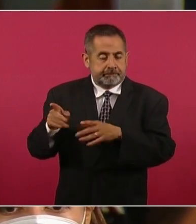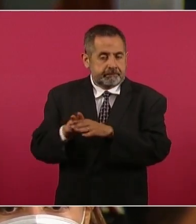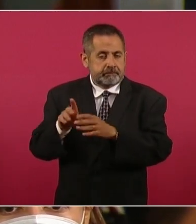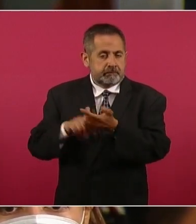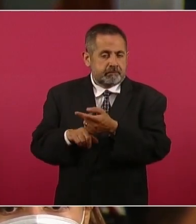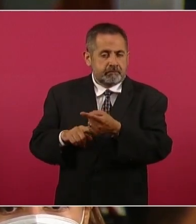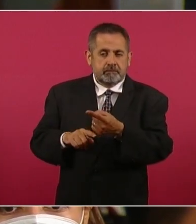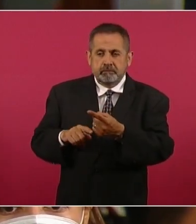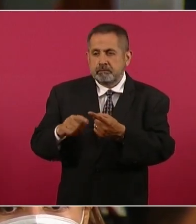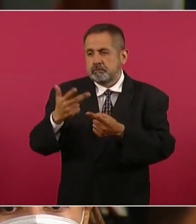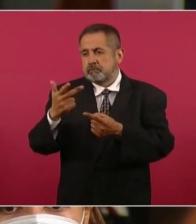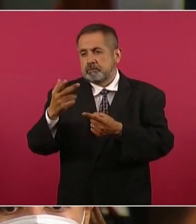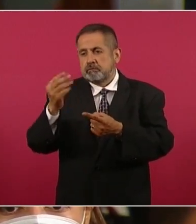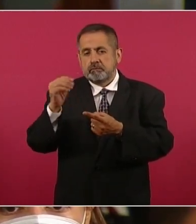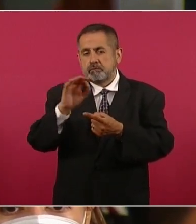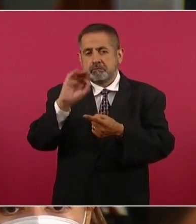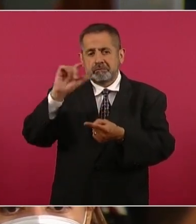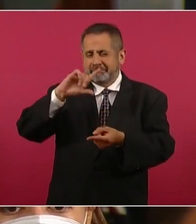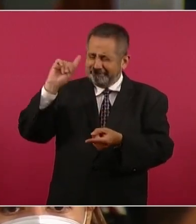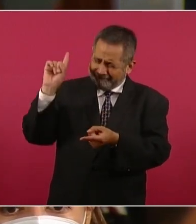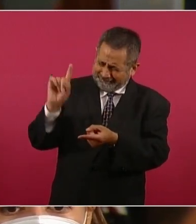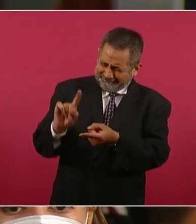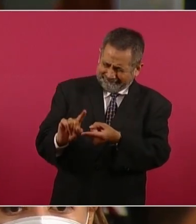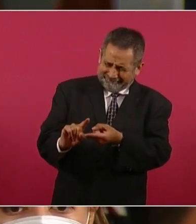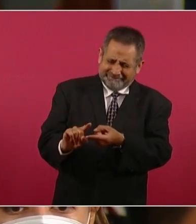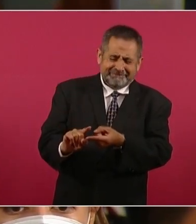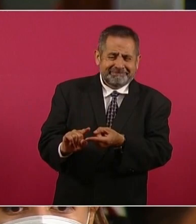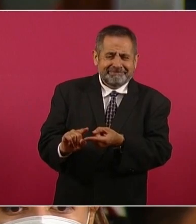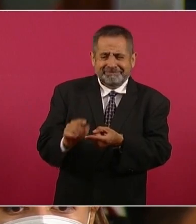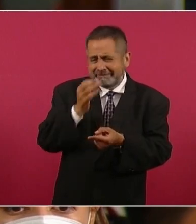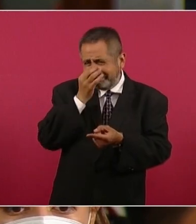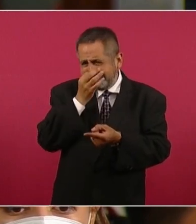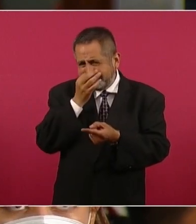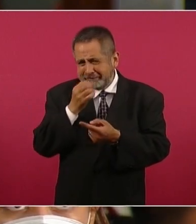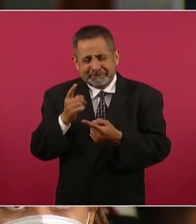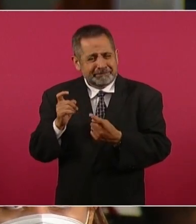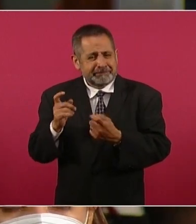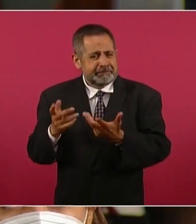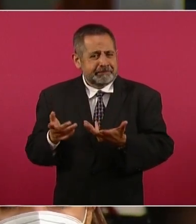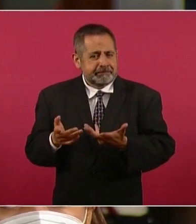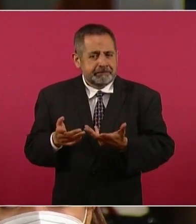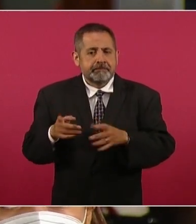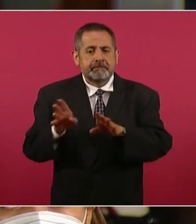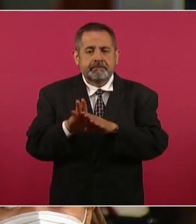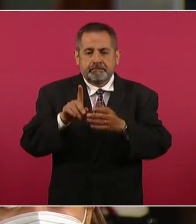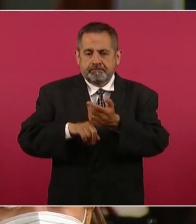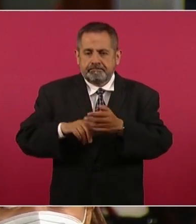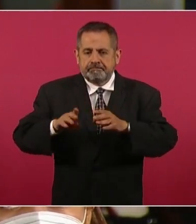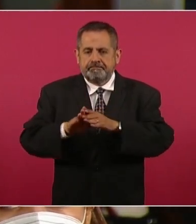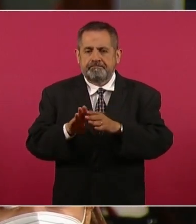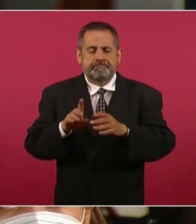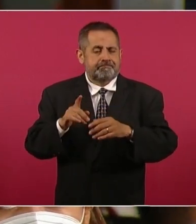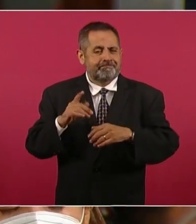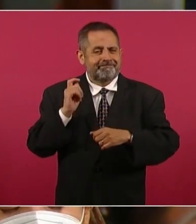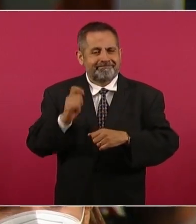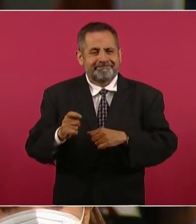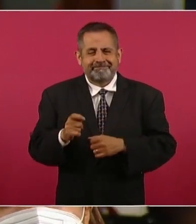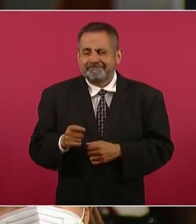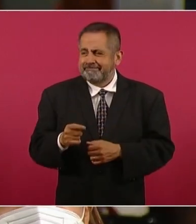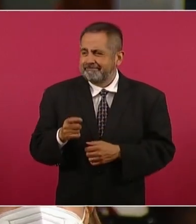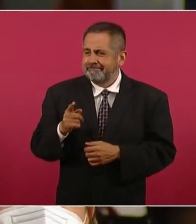8 y 9% aproximadamente se encuentra de su capacidad de almacenamiento, y presenta también un nivel de asolve muy